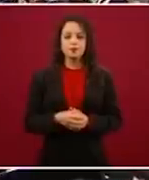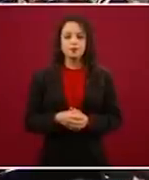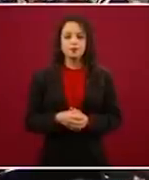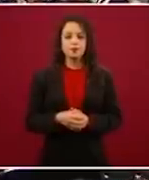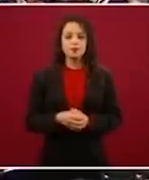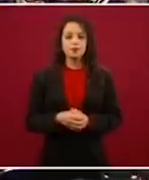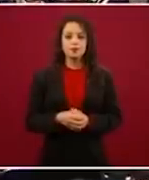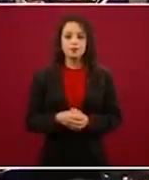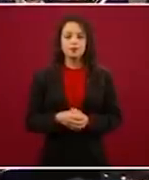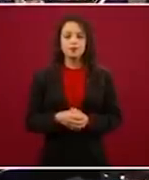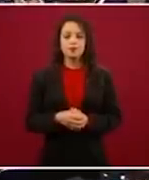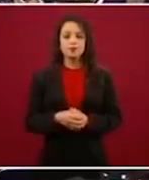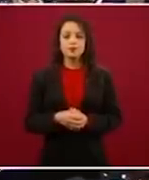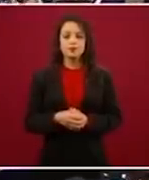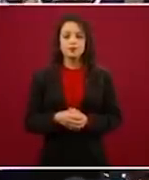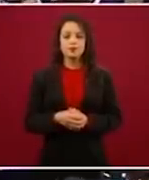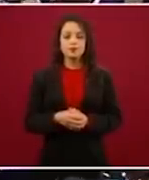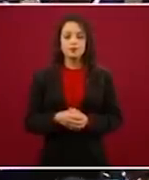A ver, a ver, a ver.